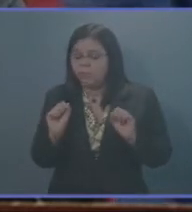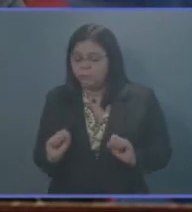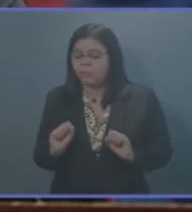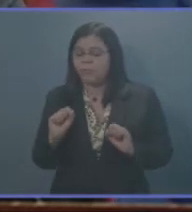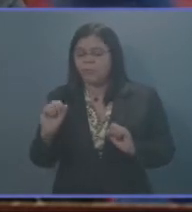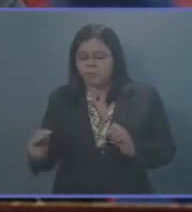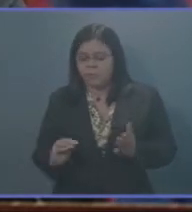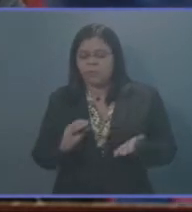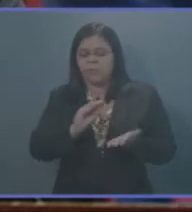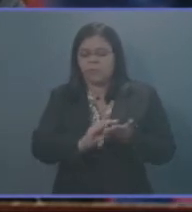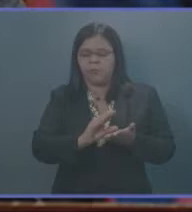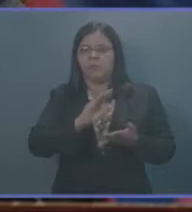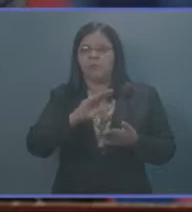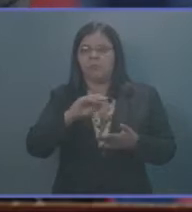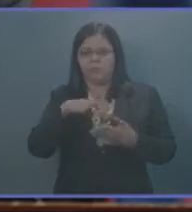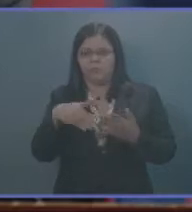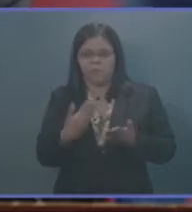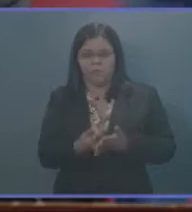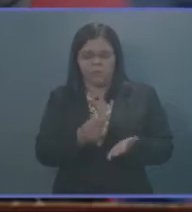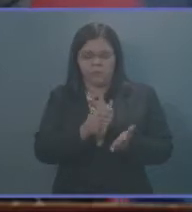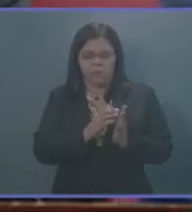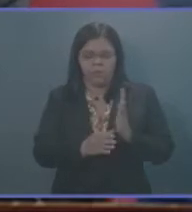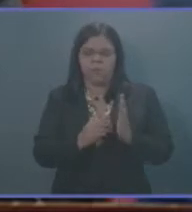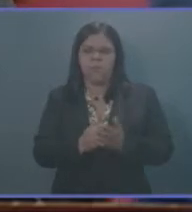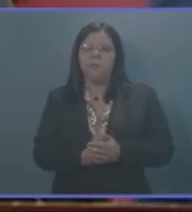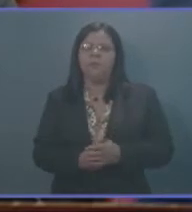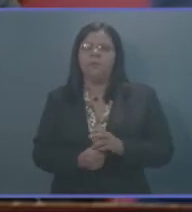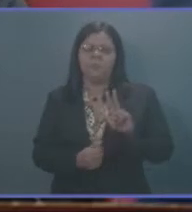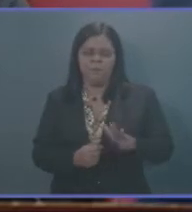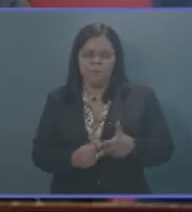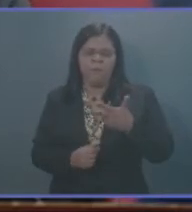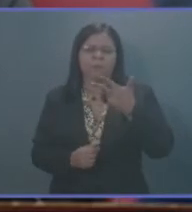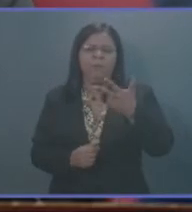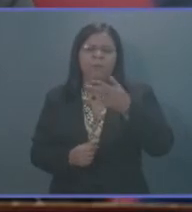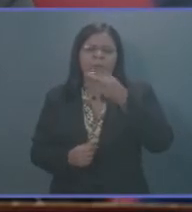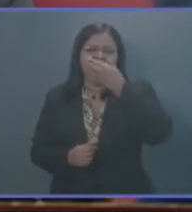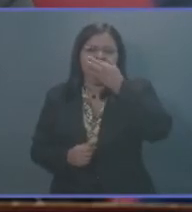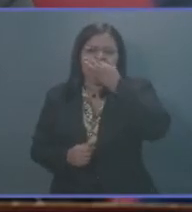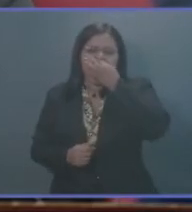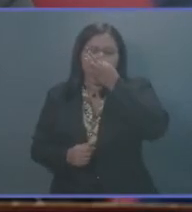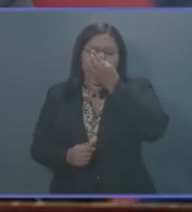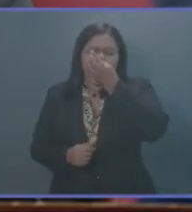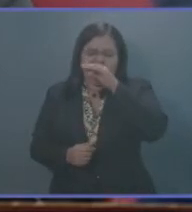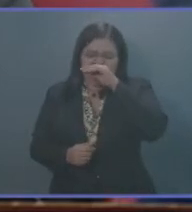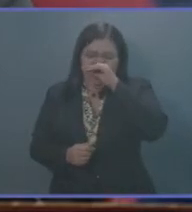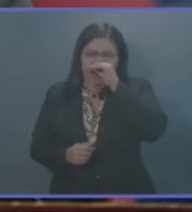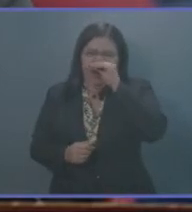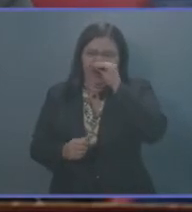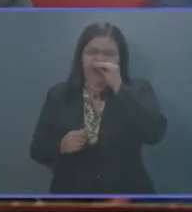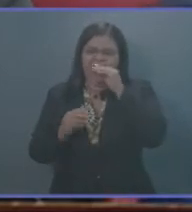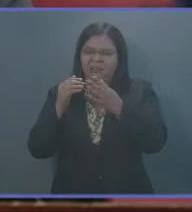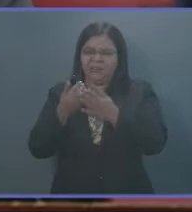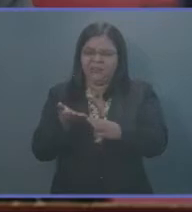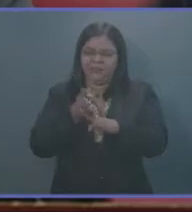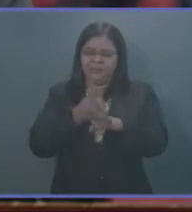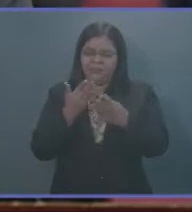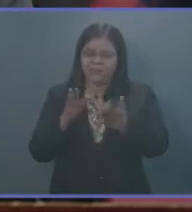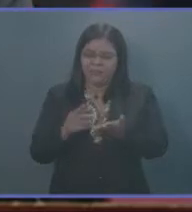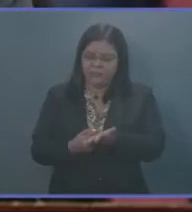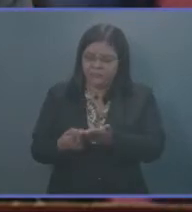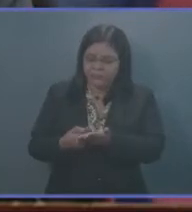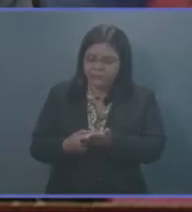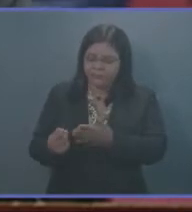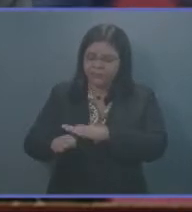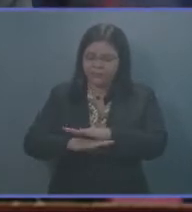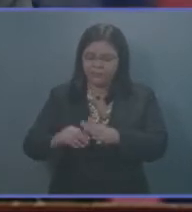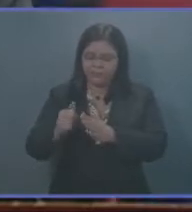financiamiento relacionado en dicho considerando. Romanos 3. que en atención a los antes expuestos y en base a